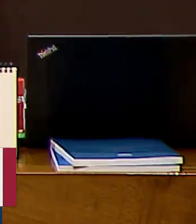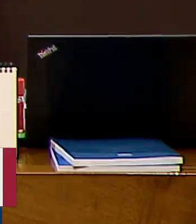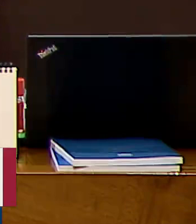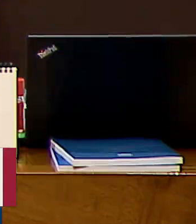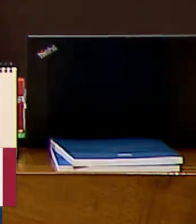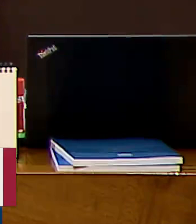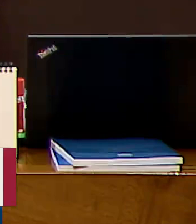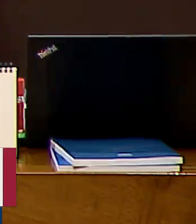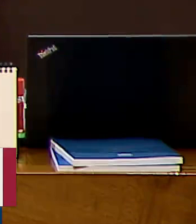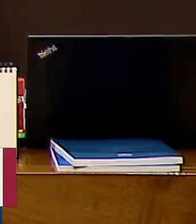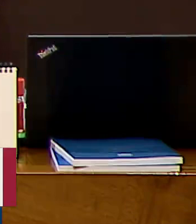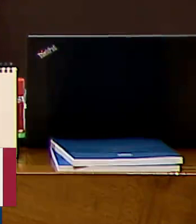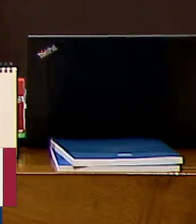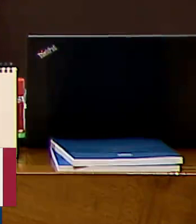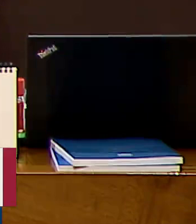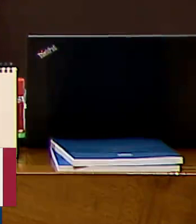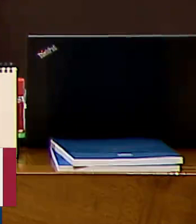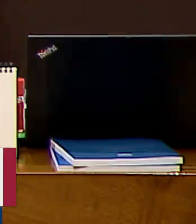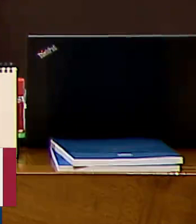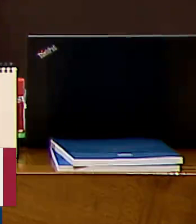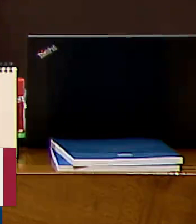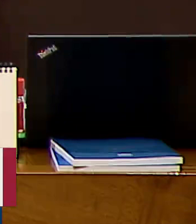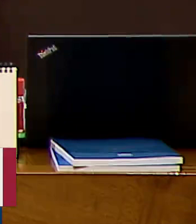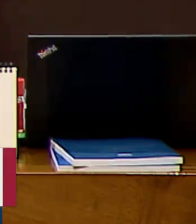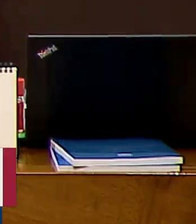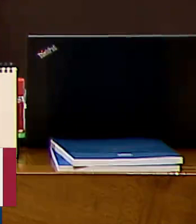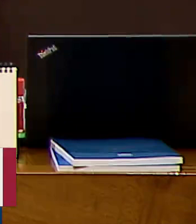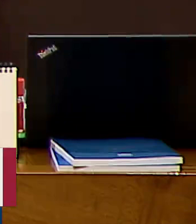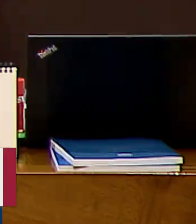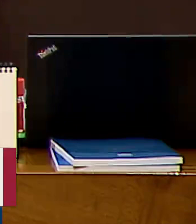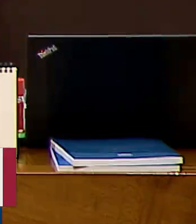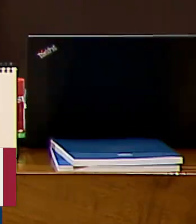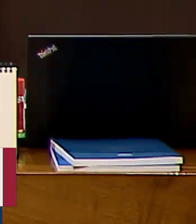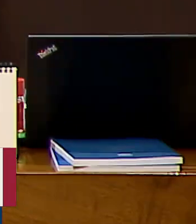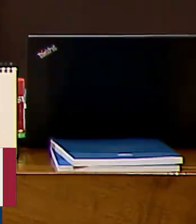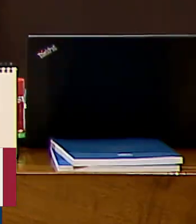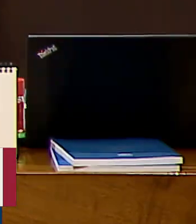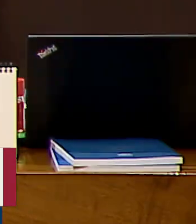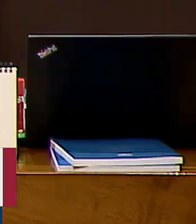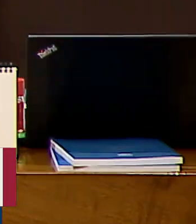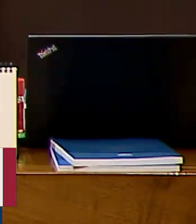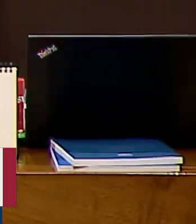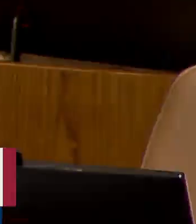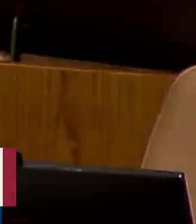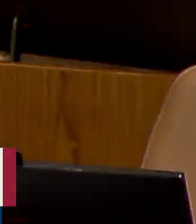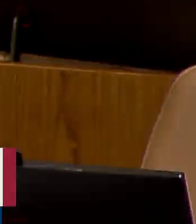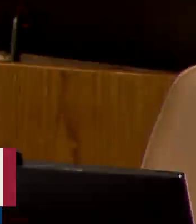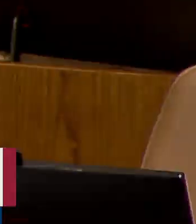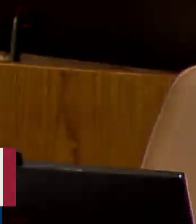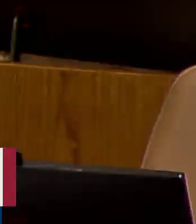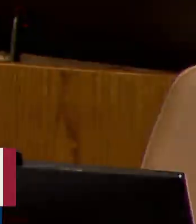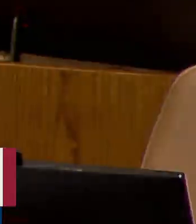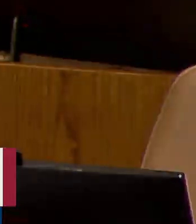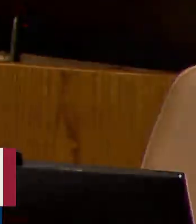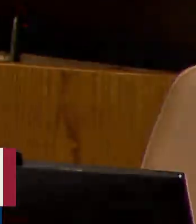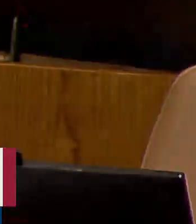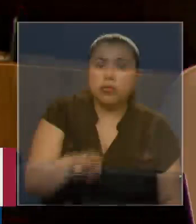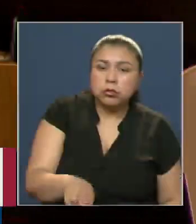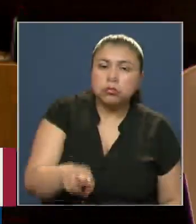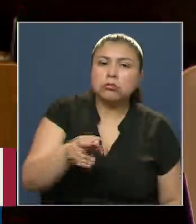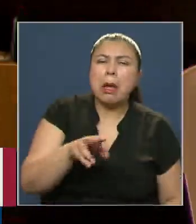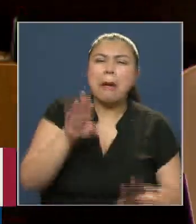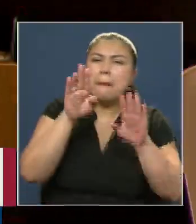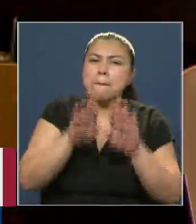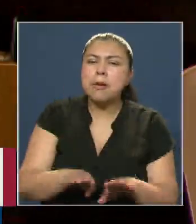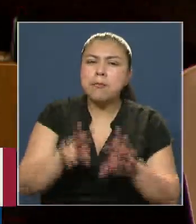Raúl Leiva, tiene la palabra, por 2 minutos 19 segundos. Muchas gracias, presidente. Vuelvo a intervenir sobre el mismo